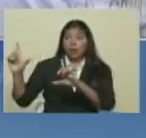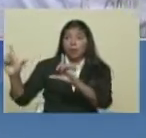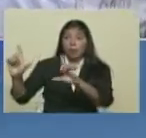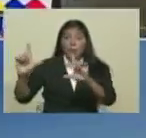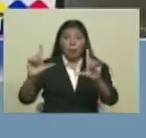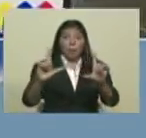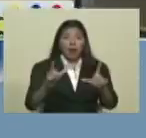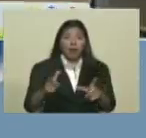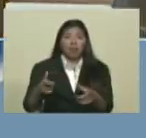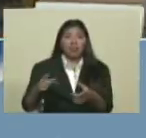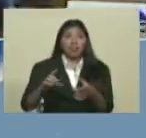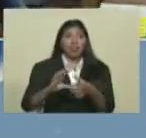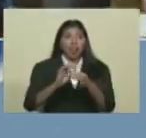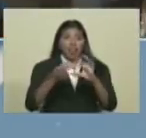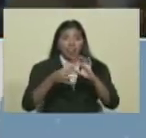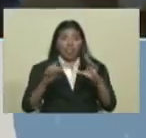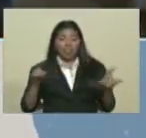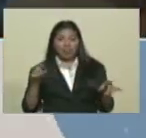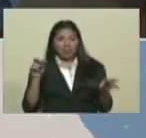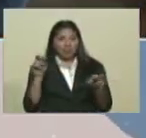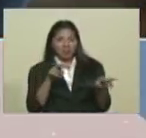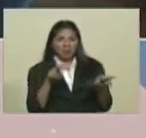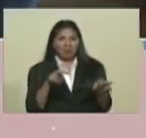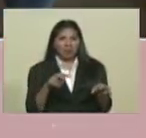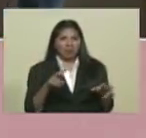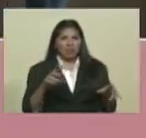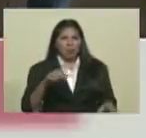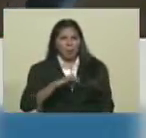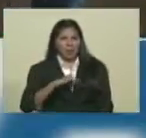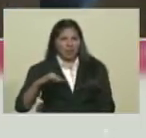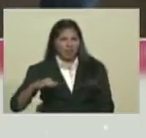¿vale? Oye, qué cosa tan rara que los canales de televisión privada